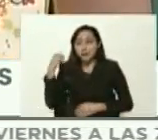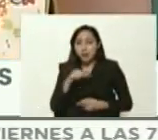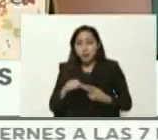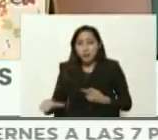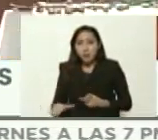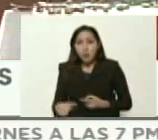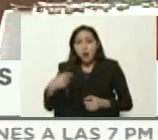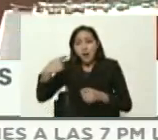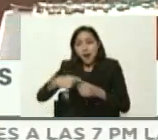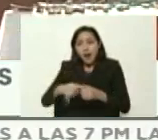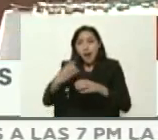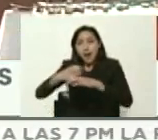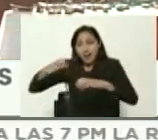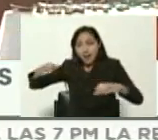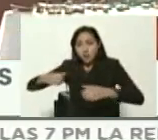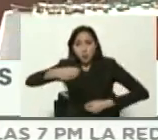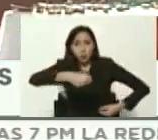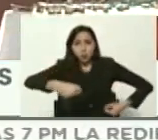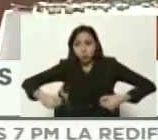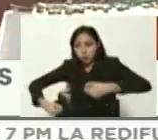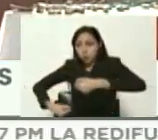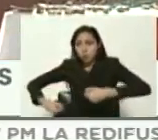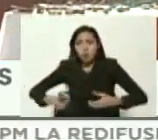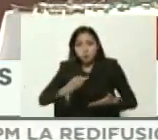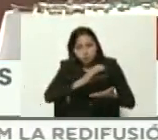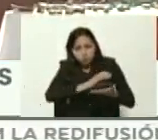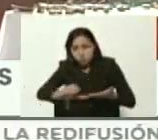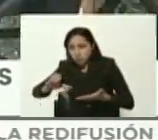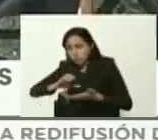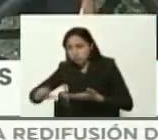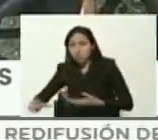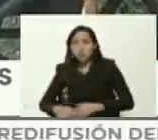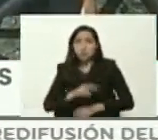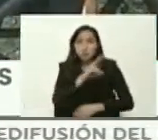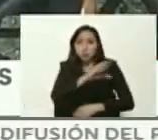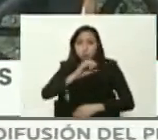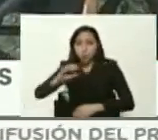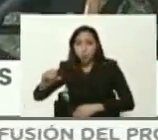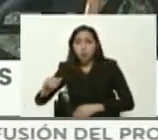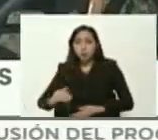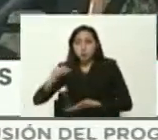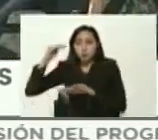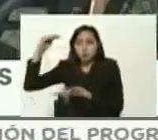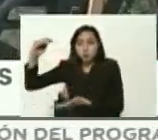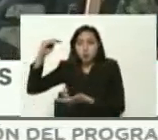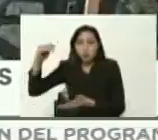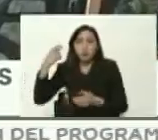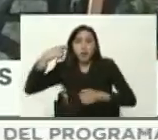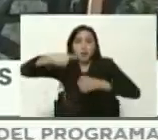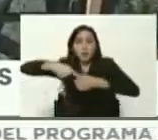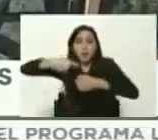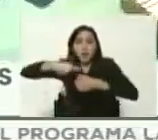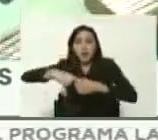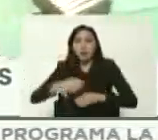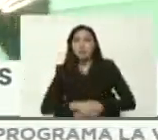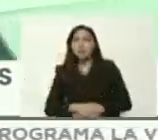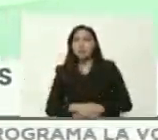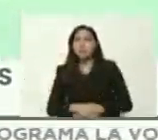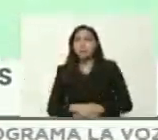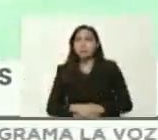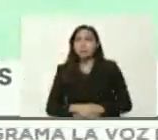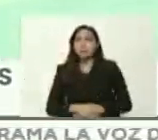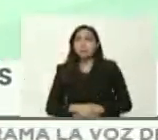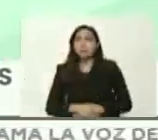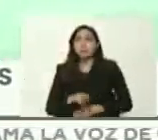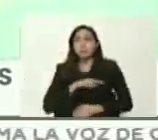nuestro municipio de un camión que consta para cargar 203 cilindros. Desde hace un mes para acá nosotros